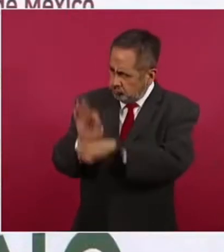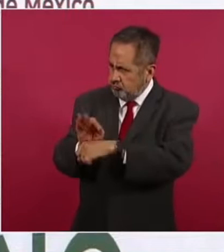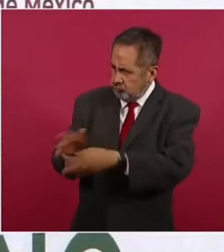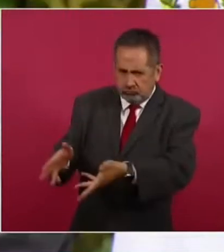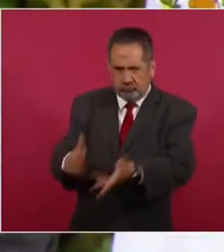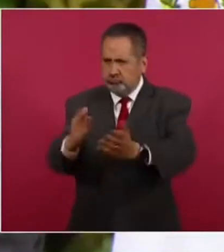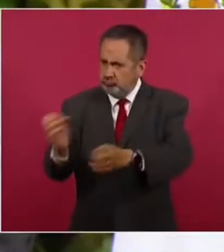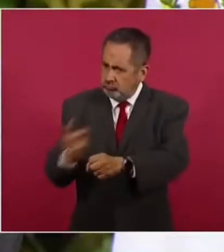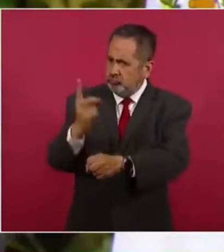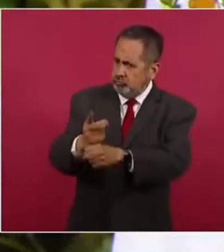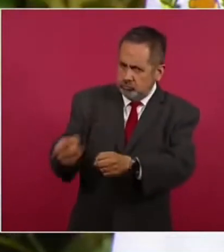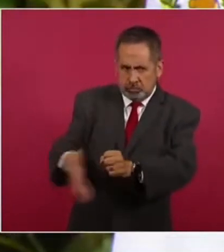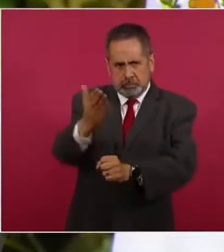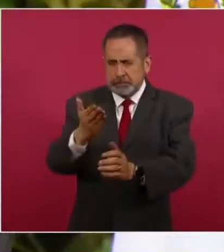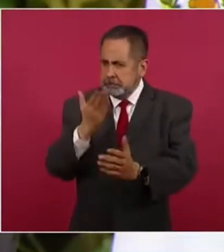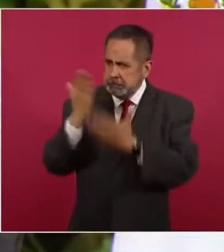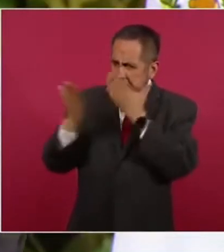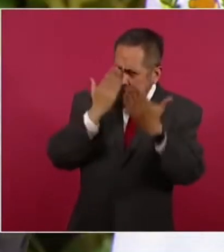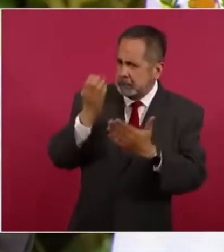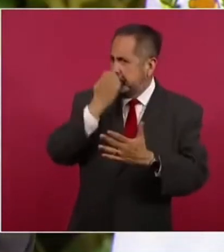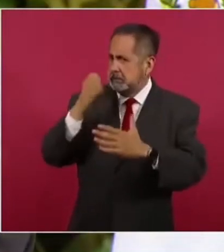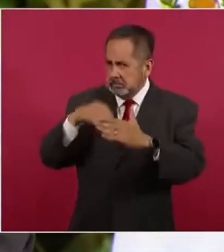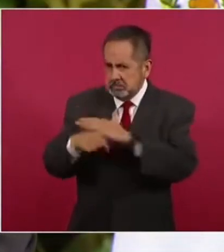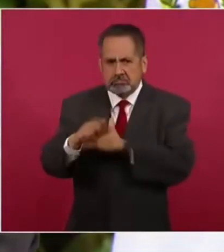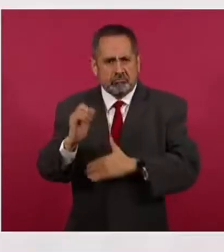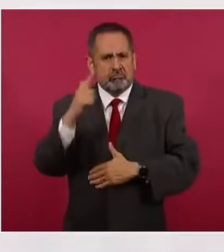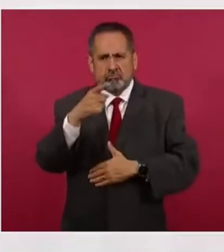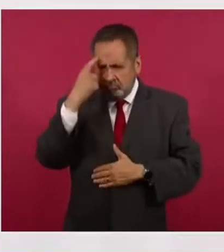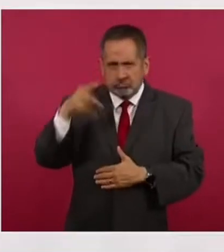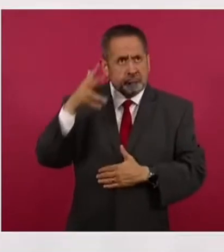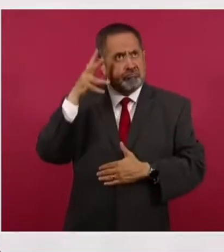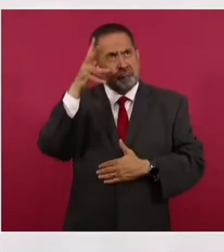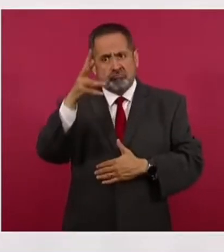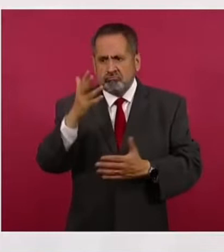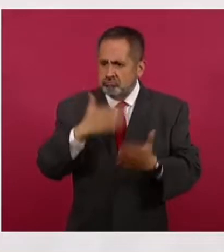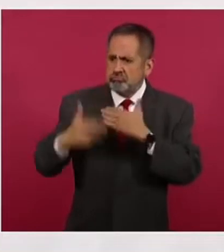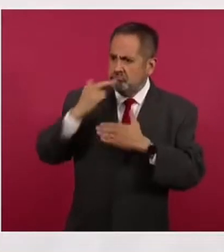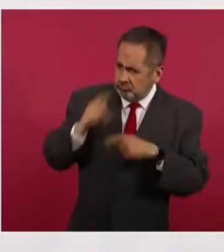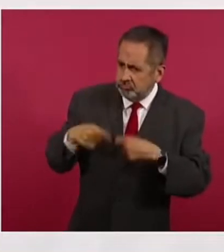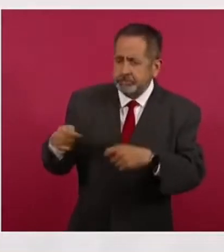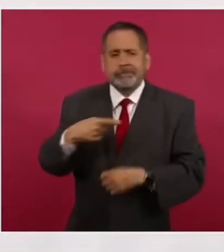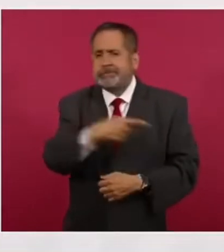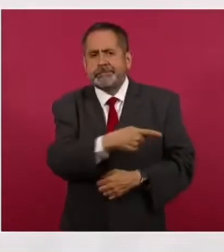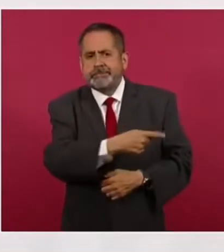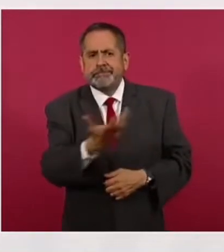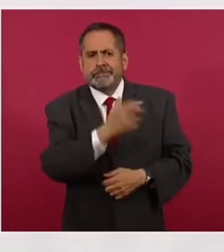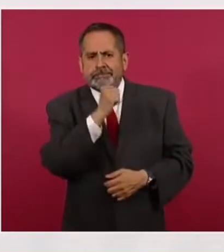oportunidad de estudiar y tuviesen garantizado el derecho al